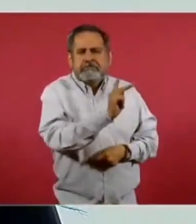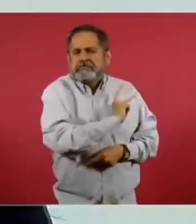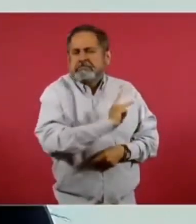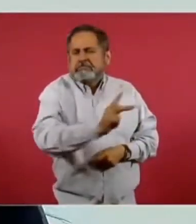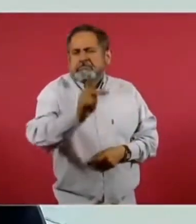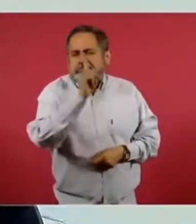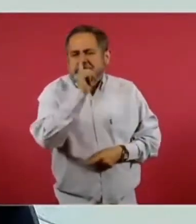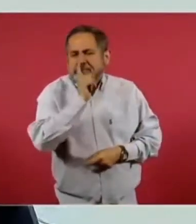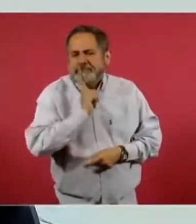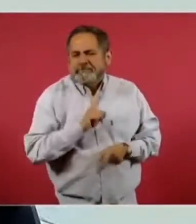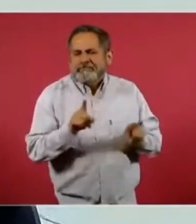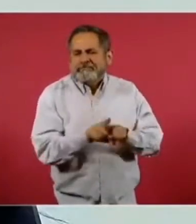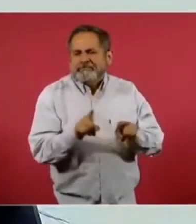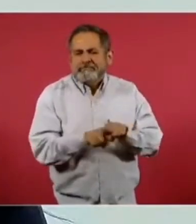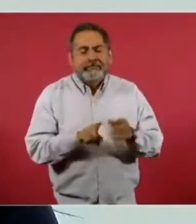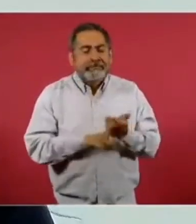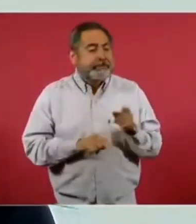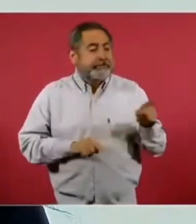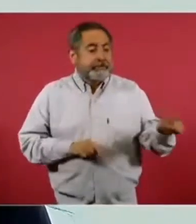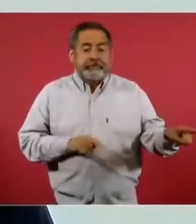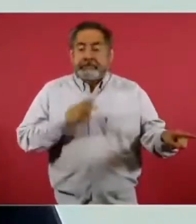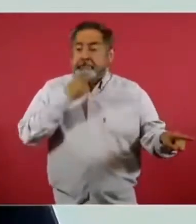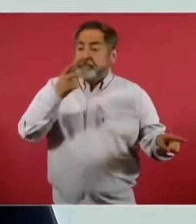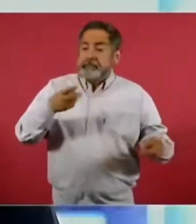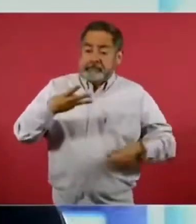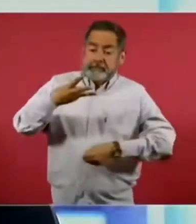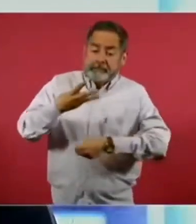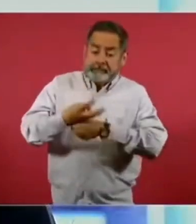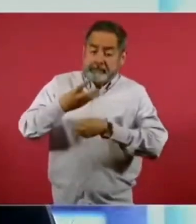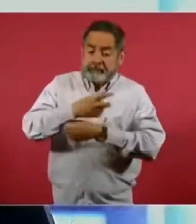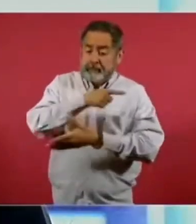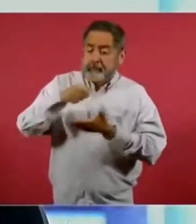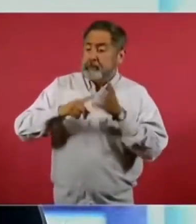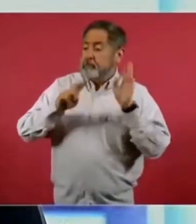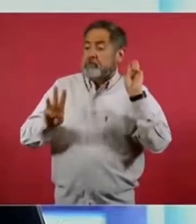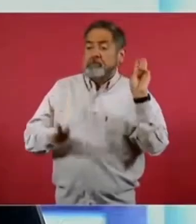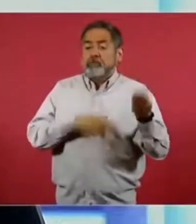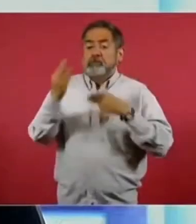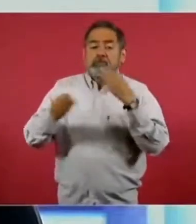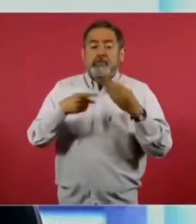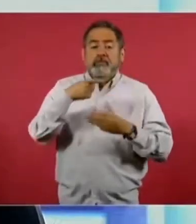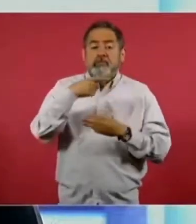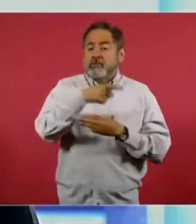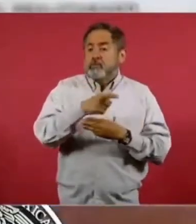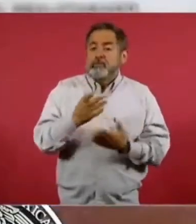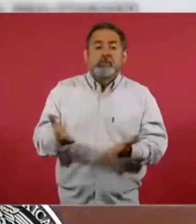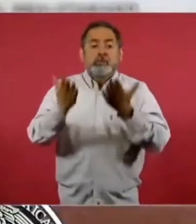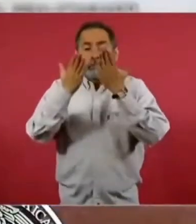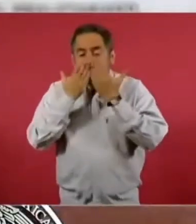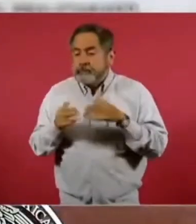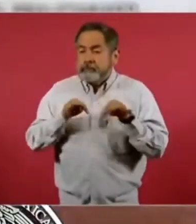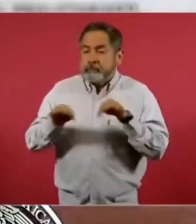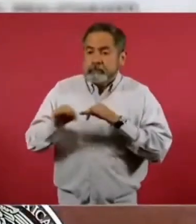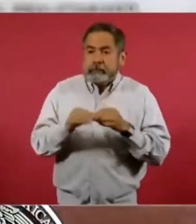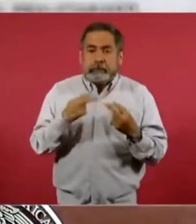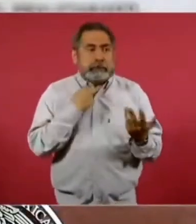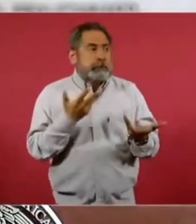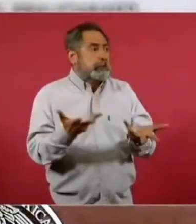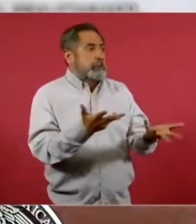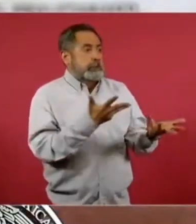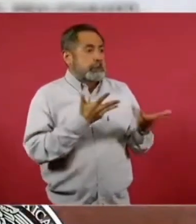que en México es el tercer lugar mundial en desempleo en los